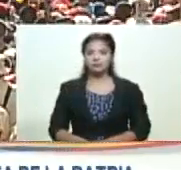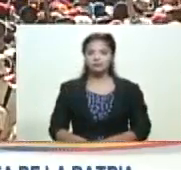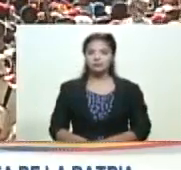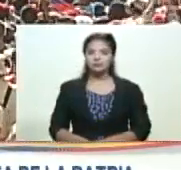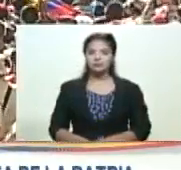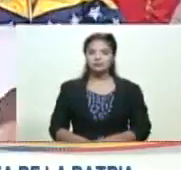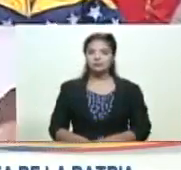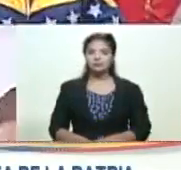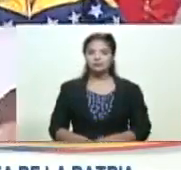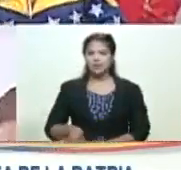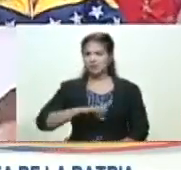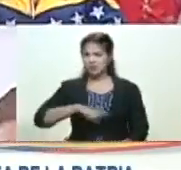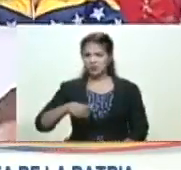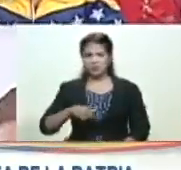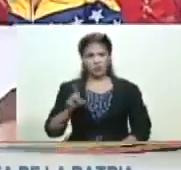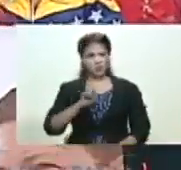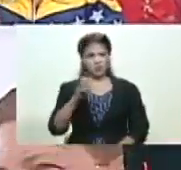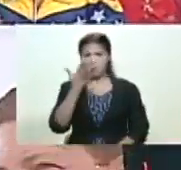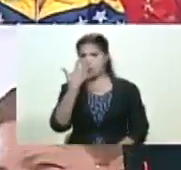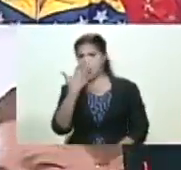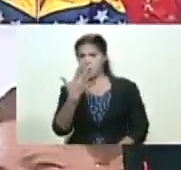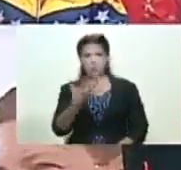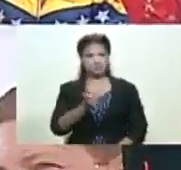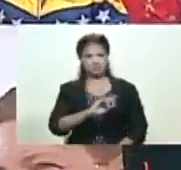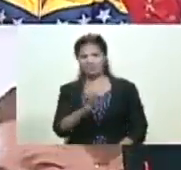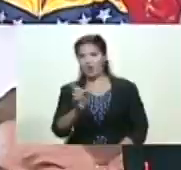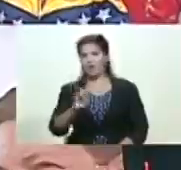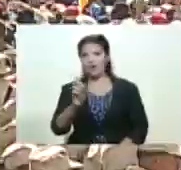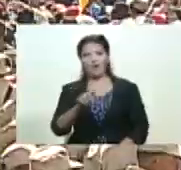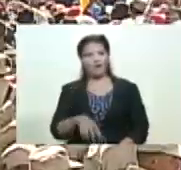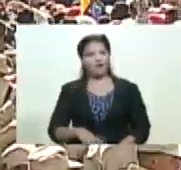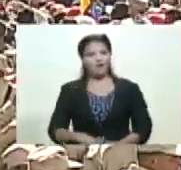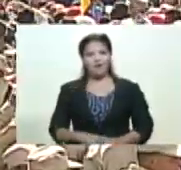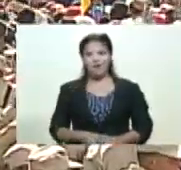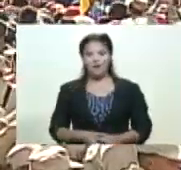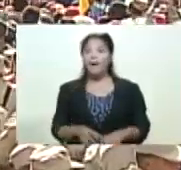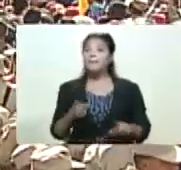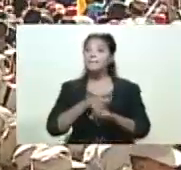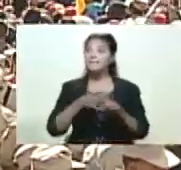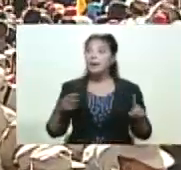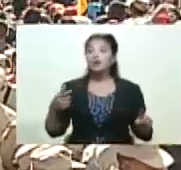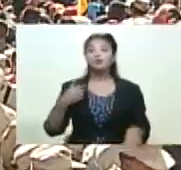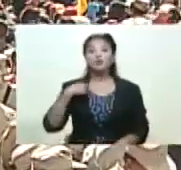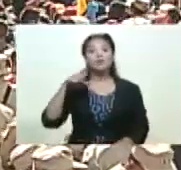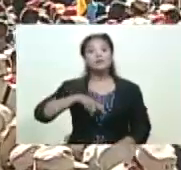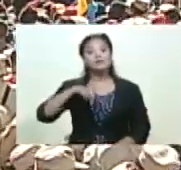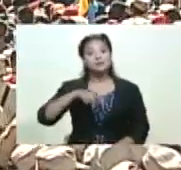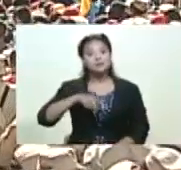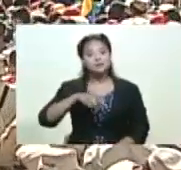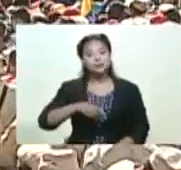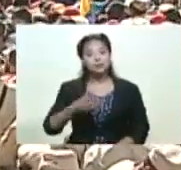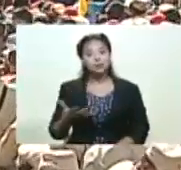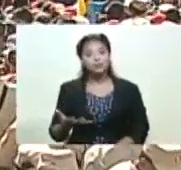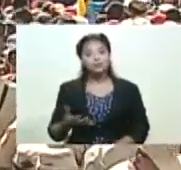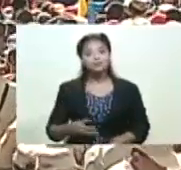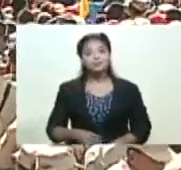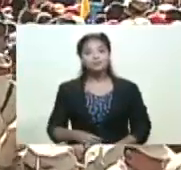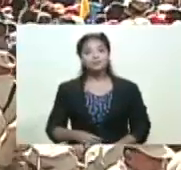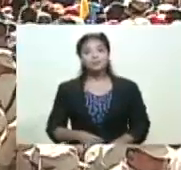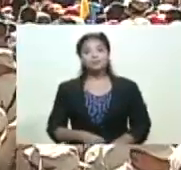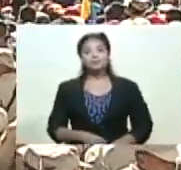No jugamos carrito, como dice el camarada. Pero yo necesito